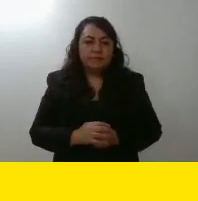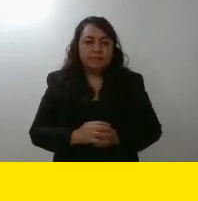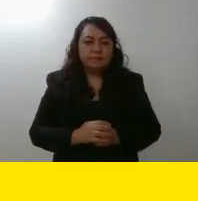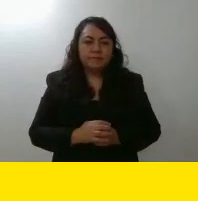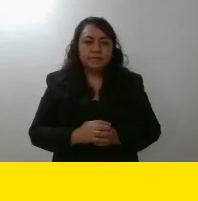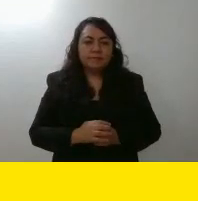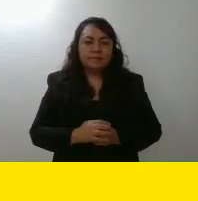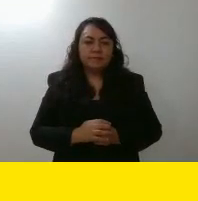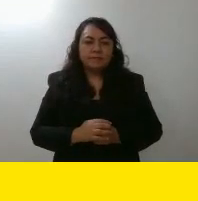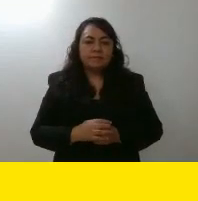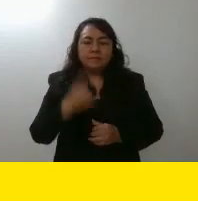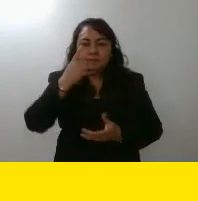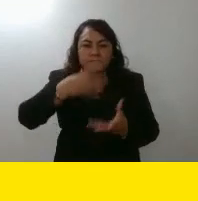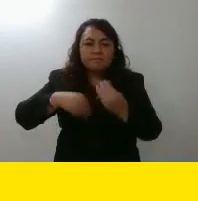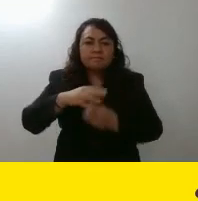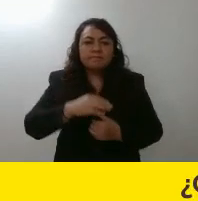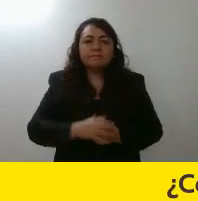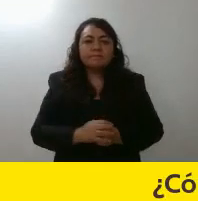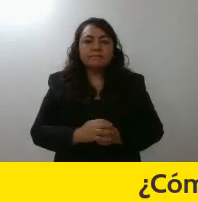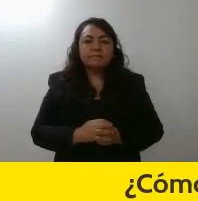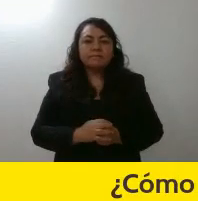para la sustentabilidad.